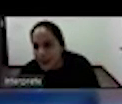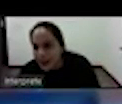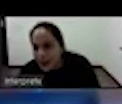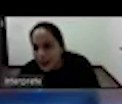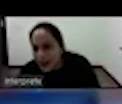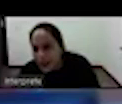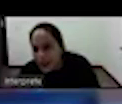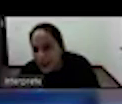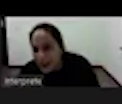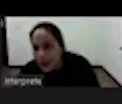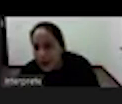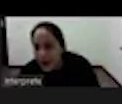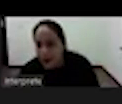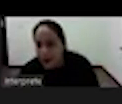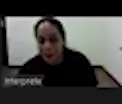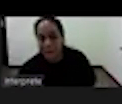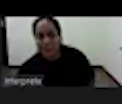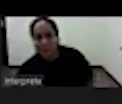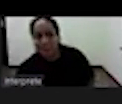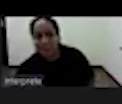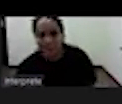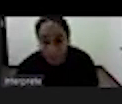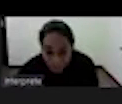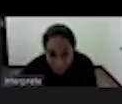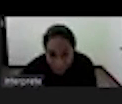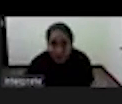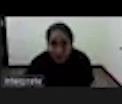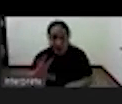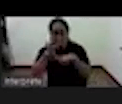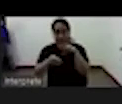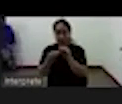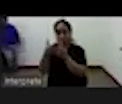Yo quería comentar para Daniela y para todos